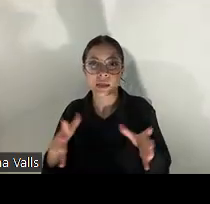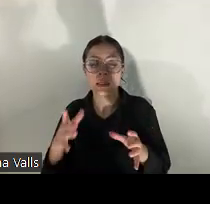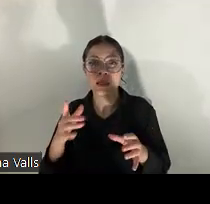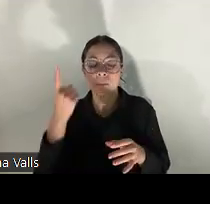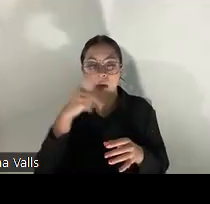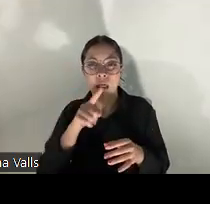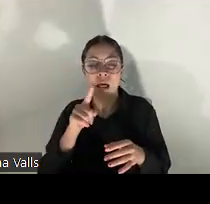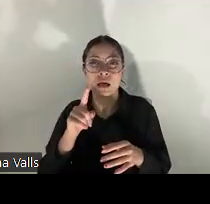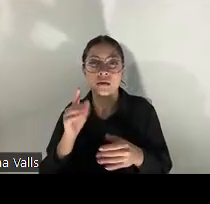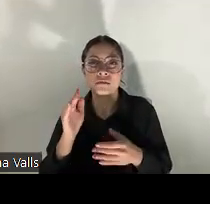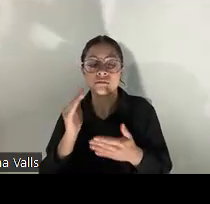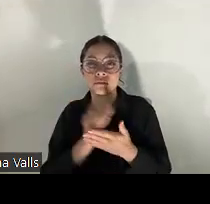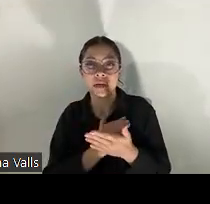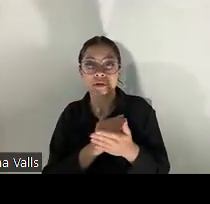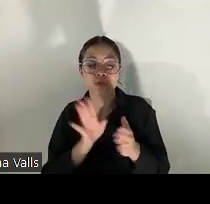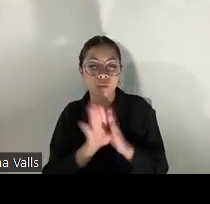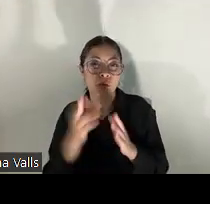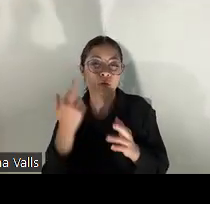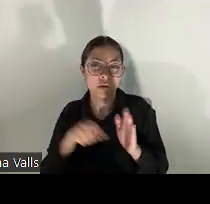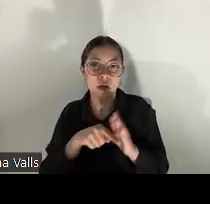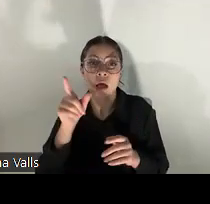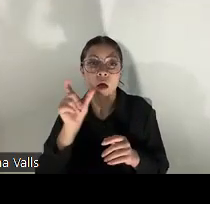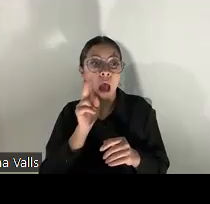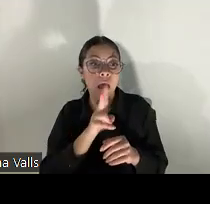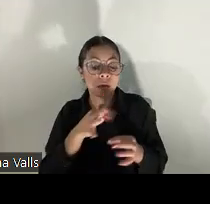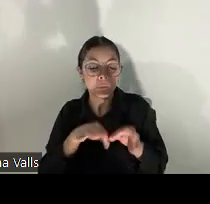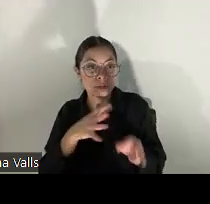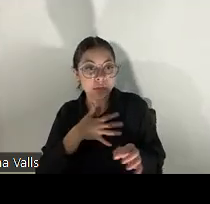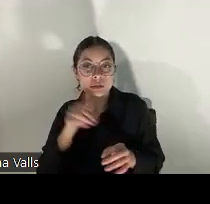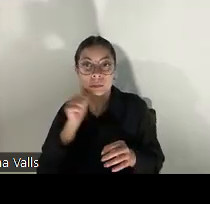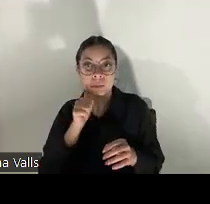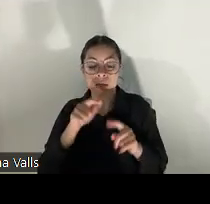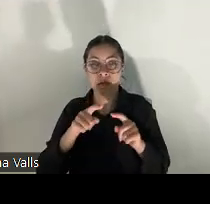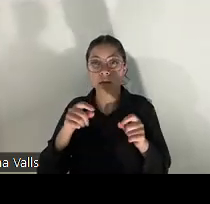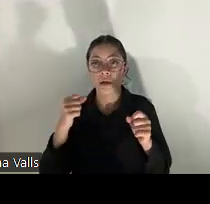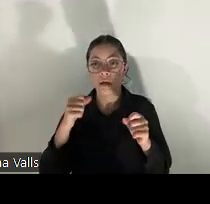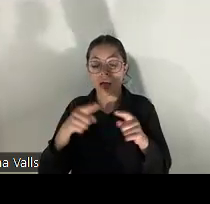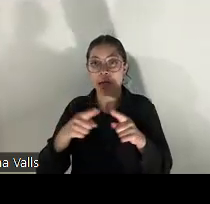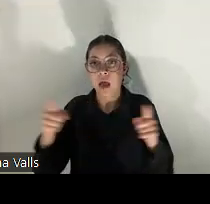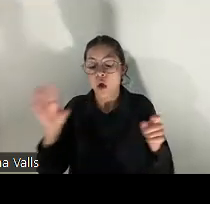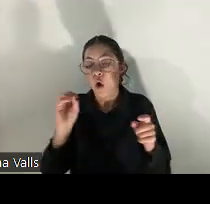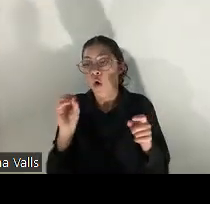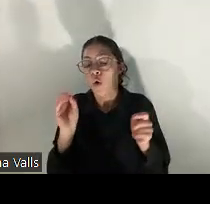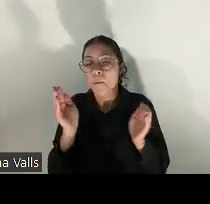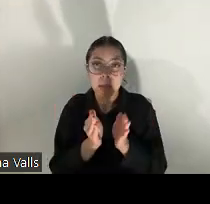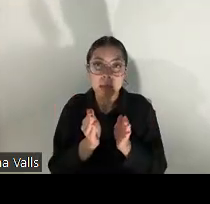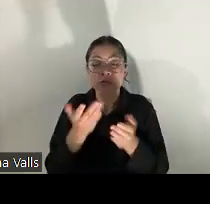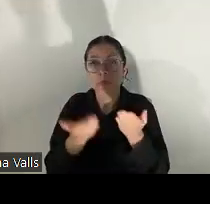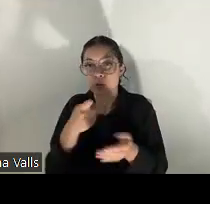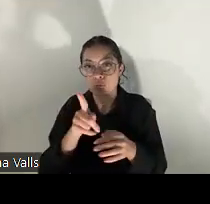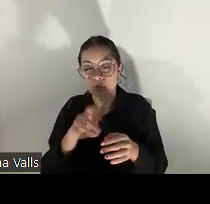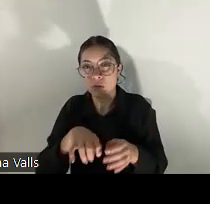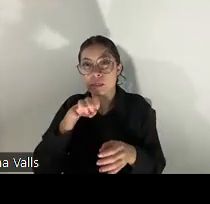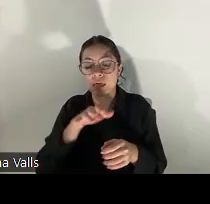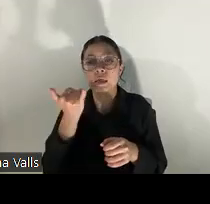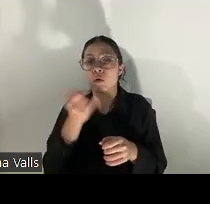tono. Signos de alarma, pues que los ángulos estén amplios o disminuidos para su edad o que estén una vez más